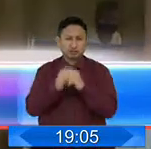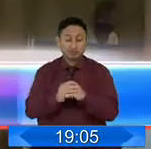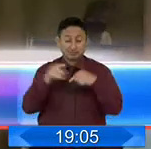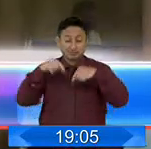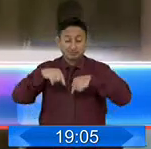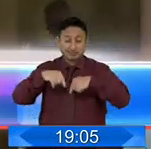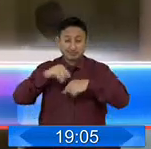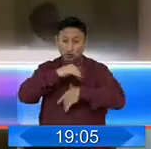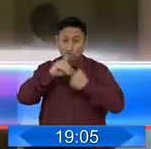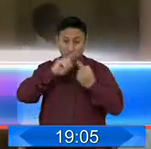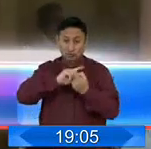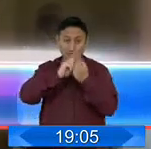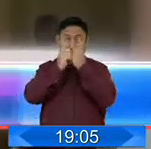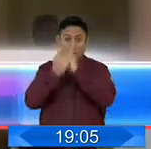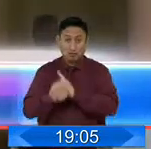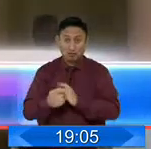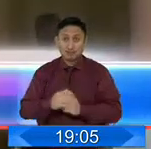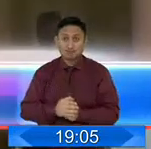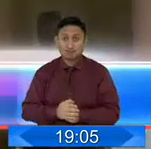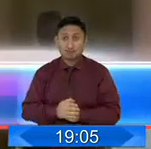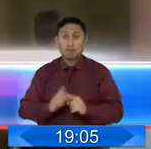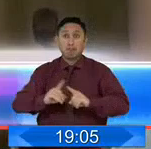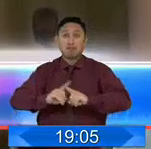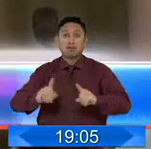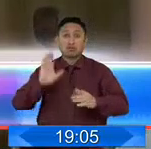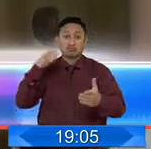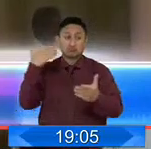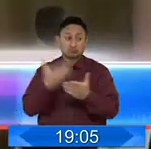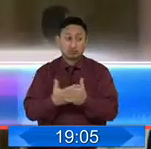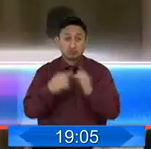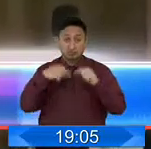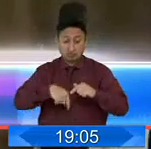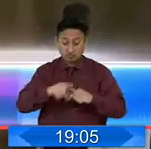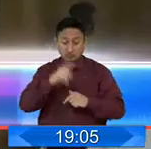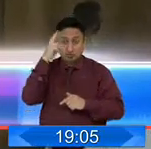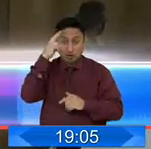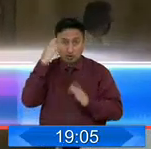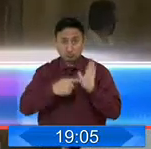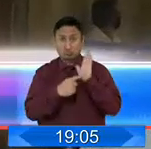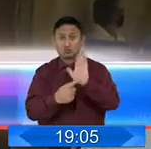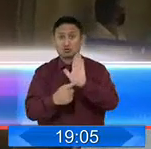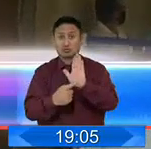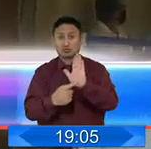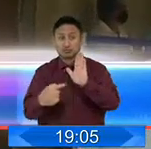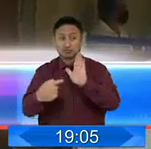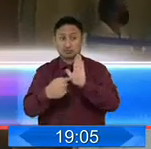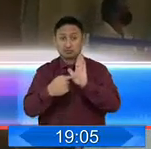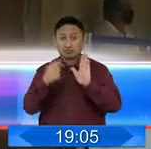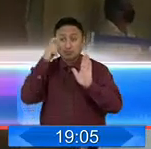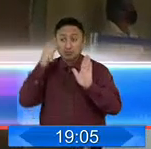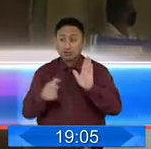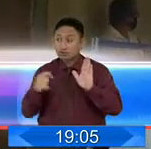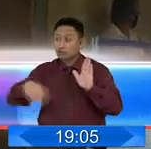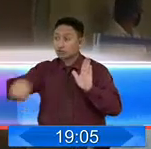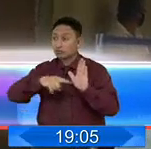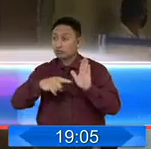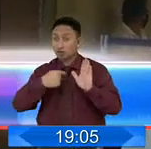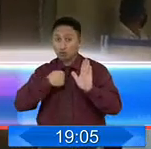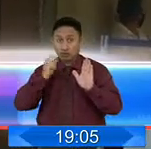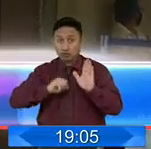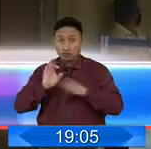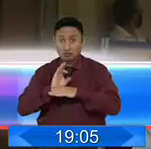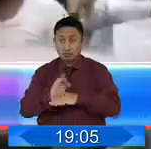esta investigación. Sin embargo, hemos acudido y tal como consta en esta razón, no ha habido fiscal alguno que pueda tomar esta